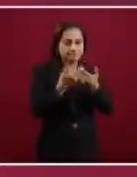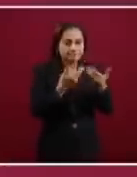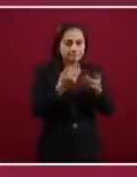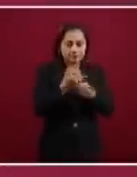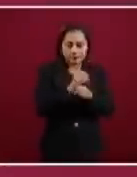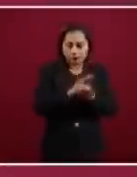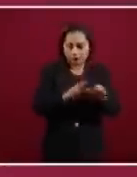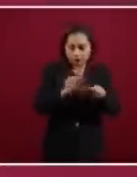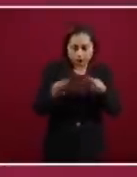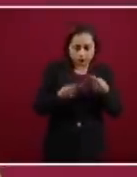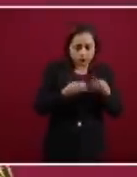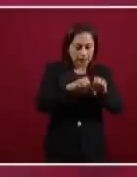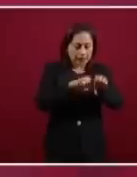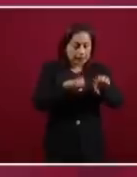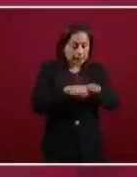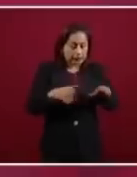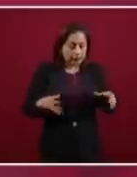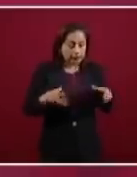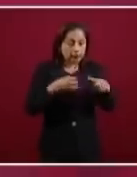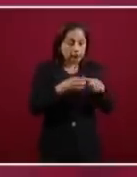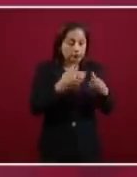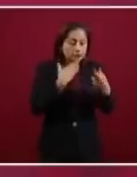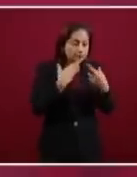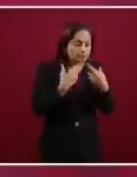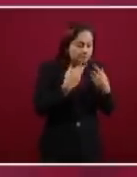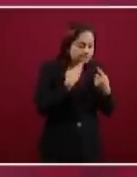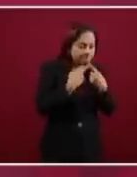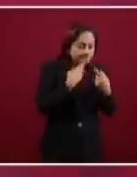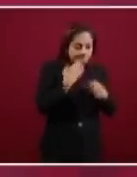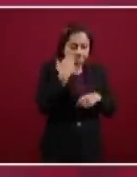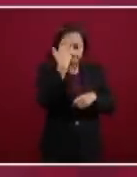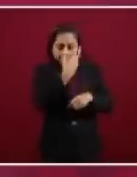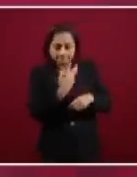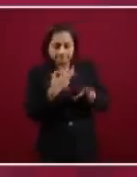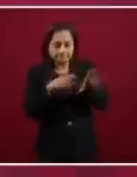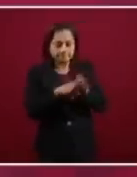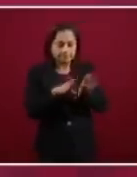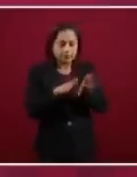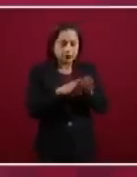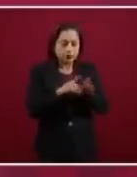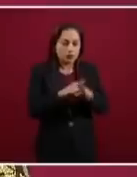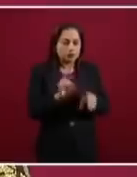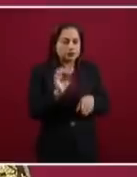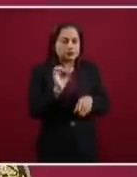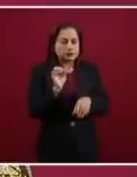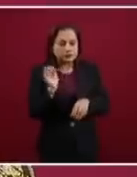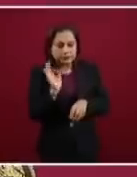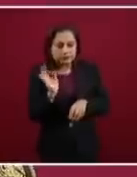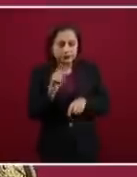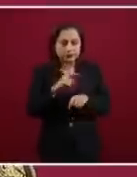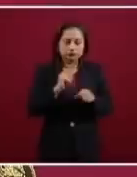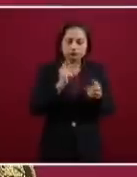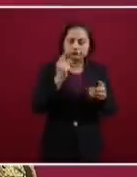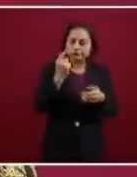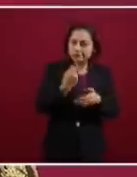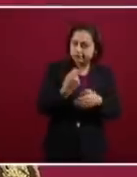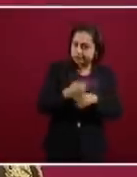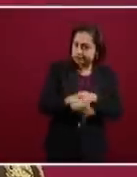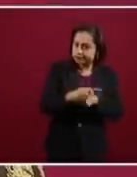todo el gabinete estábamos analizando cuál eran los riesgos que se estaban